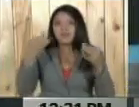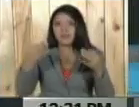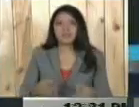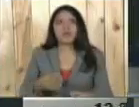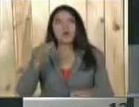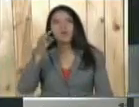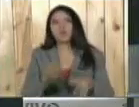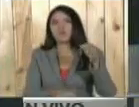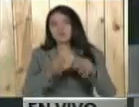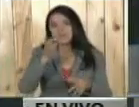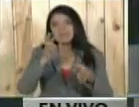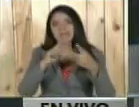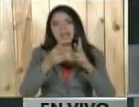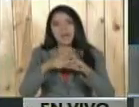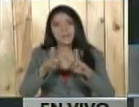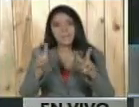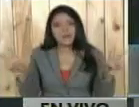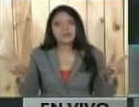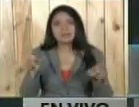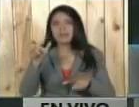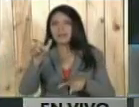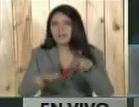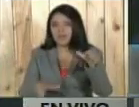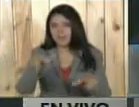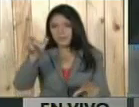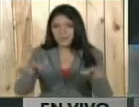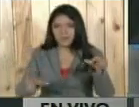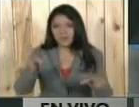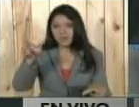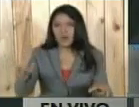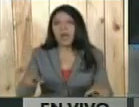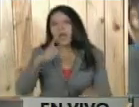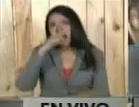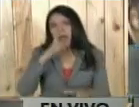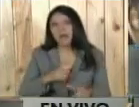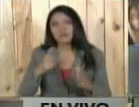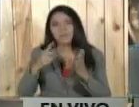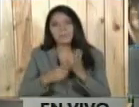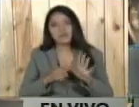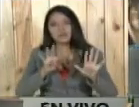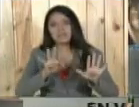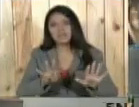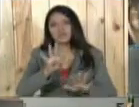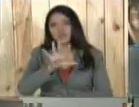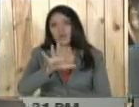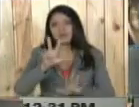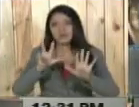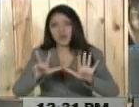Paz de las víctimas de los años